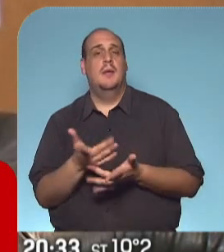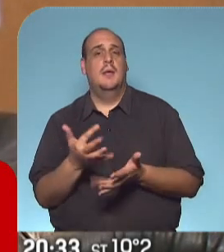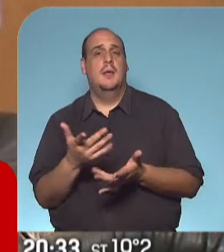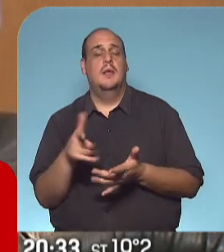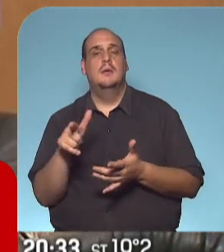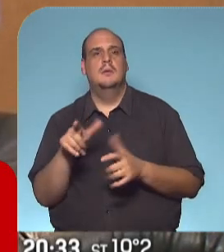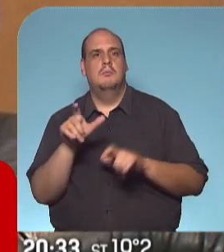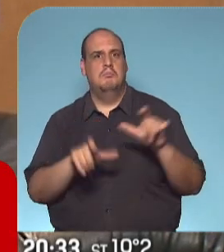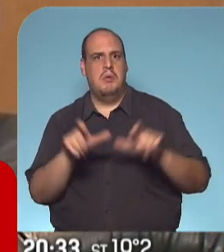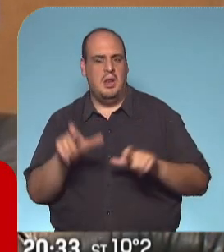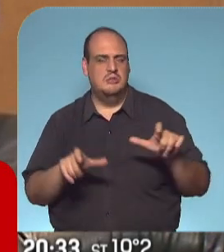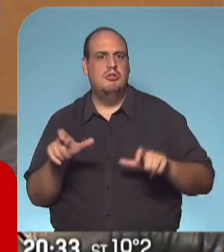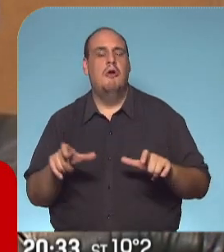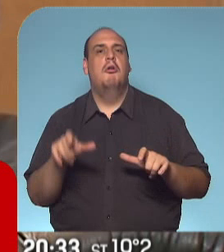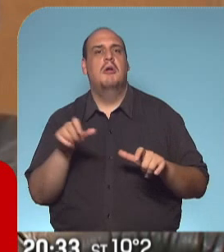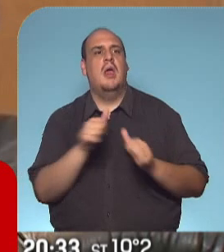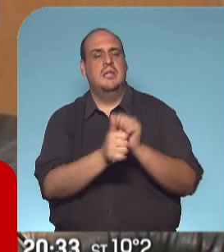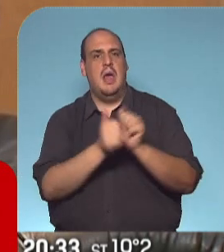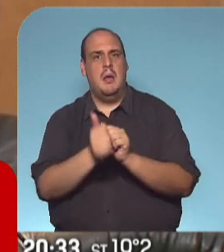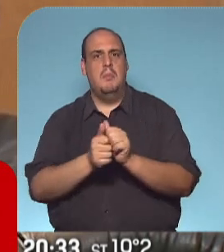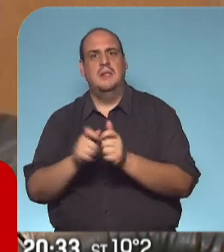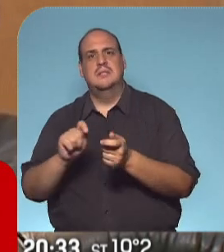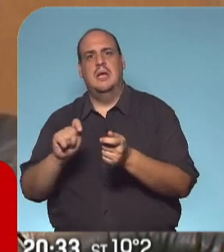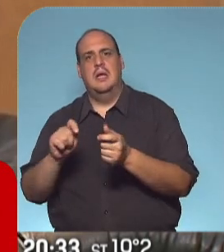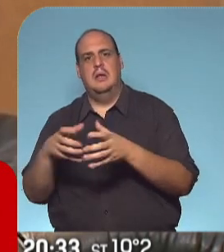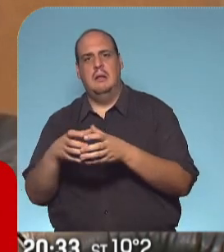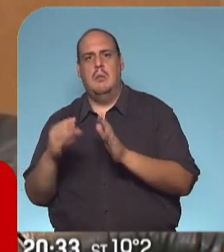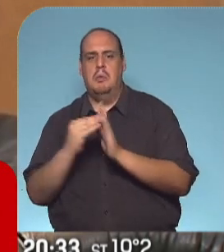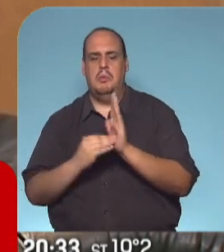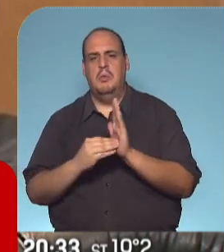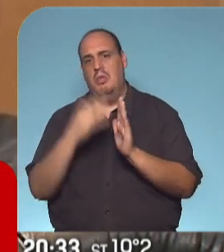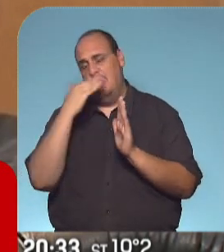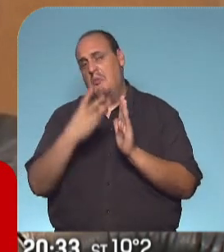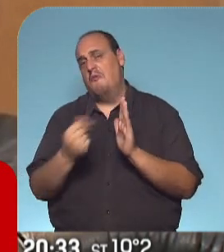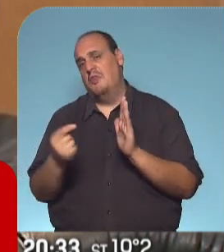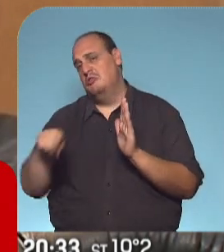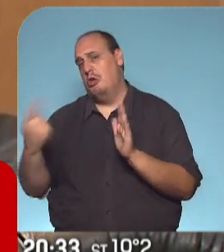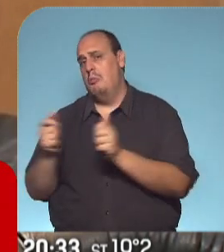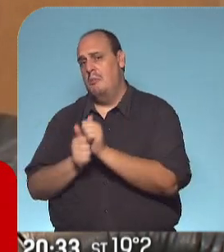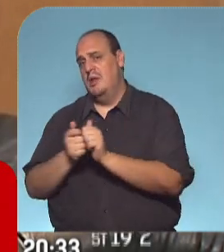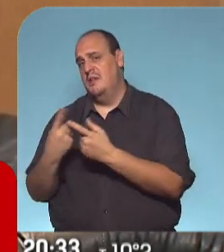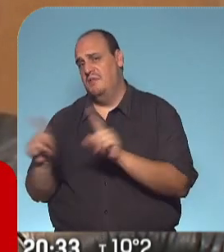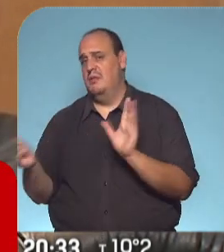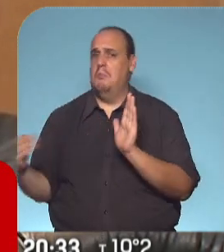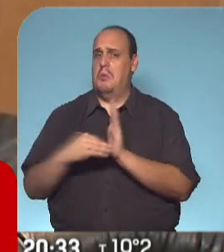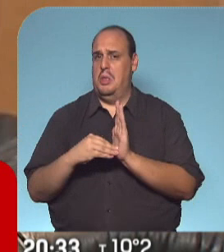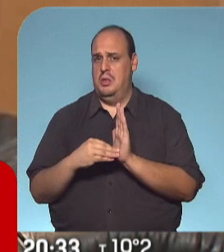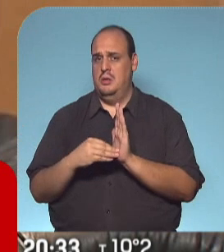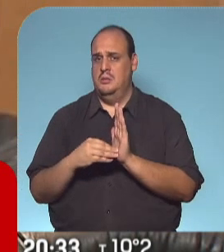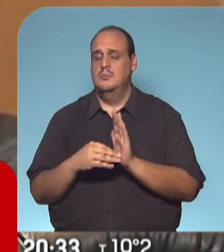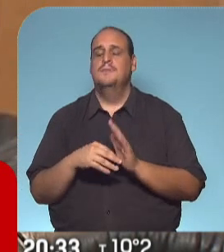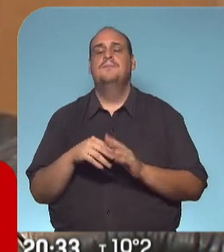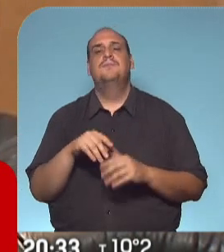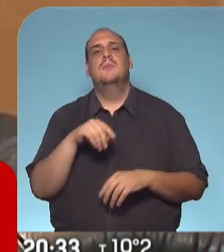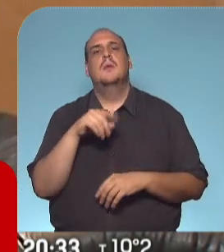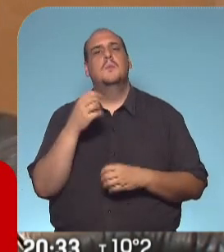la población y el tamaño, la cantidad de empresas que van necesitando estas medidas. Claro, bien. Y la segunda está relacionada con